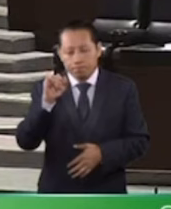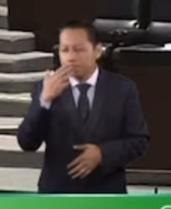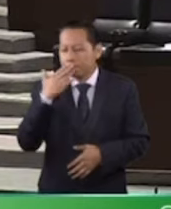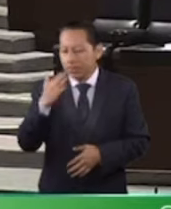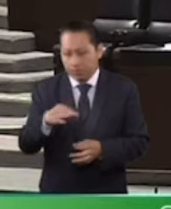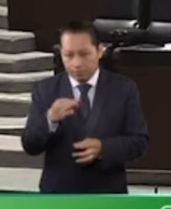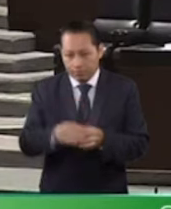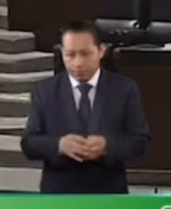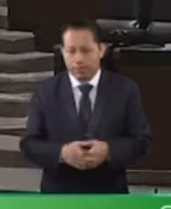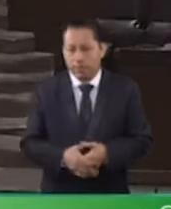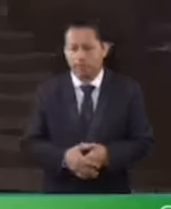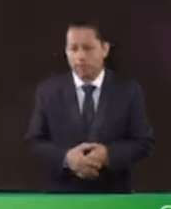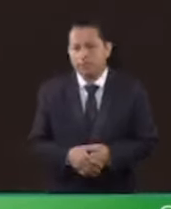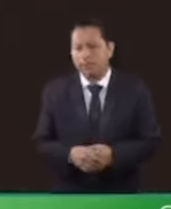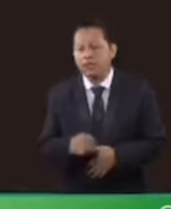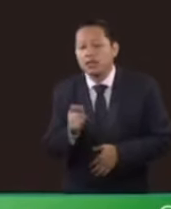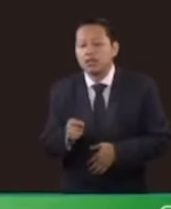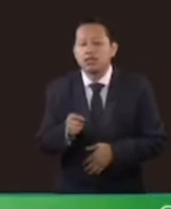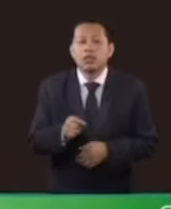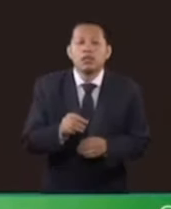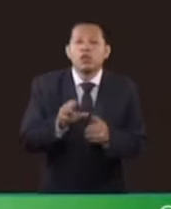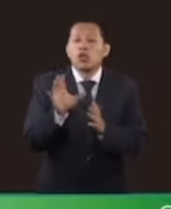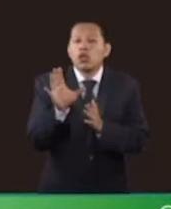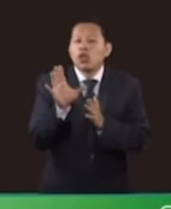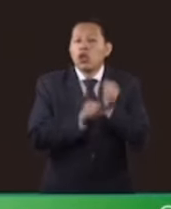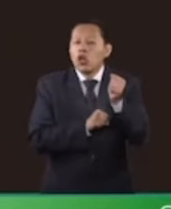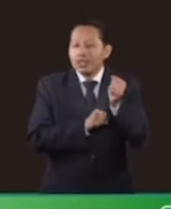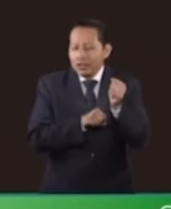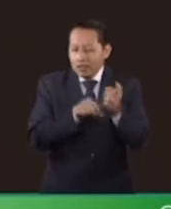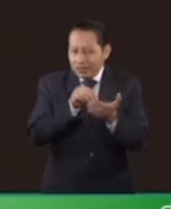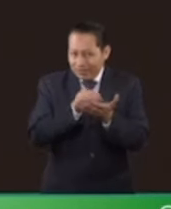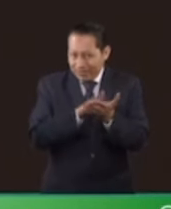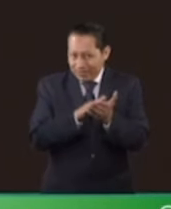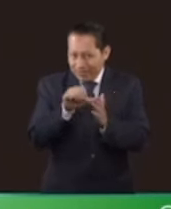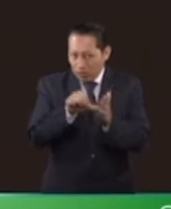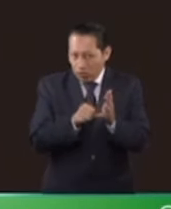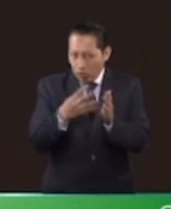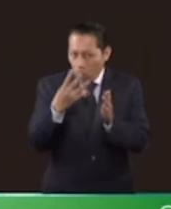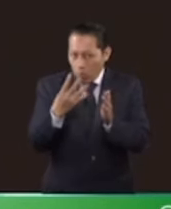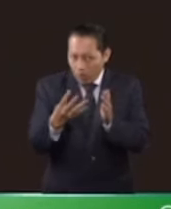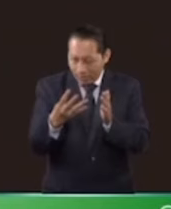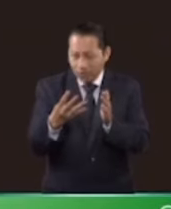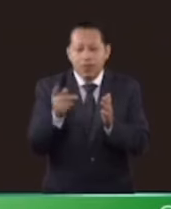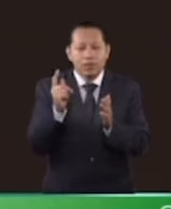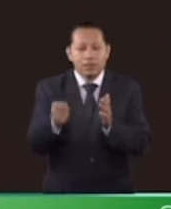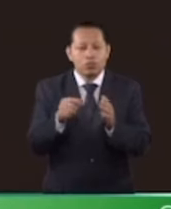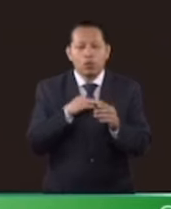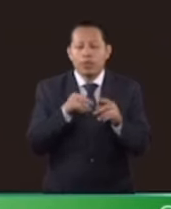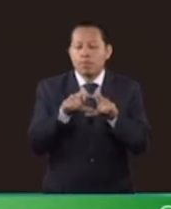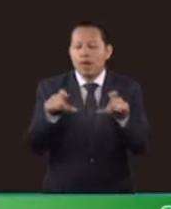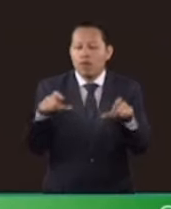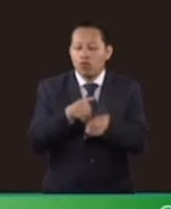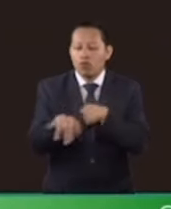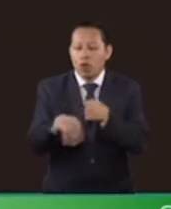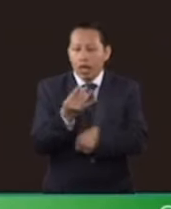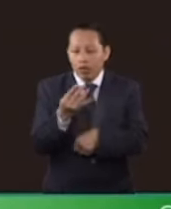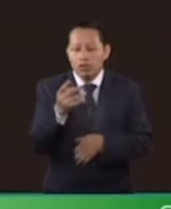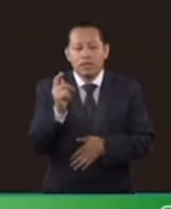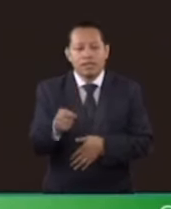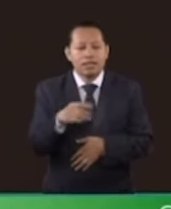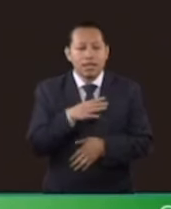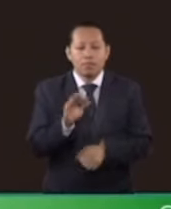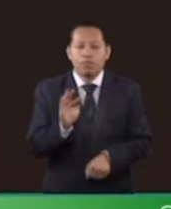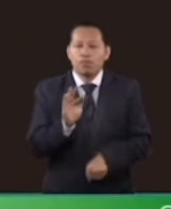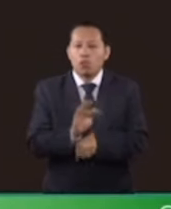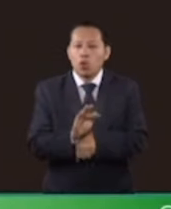terminó la constitución contempla actualmente en su Artículo cuarto párrafo 14 la